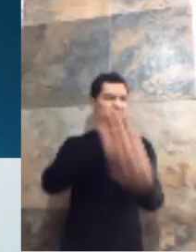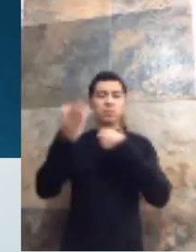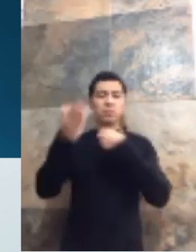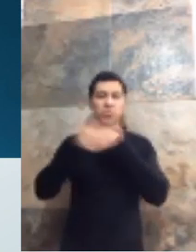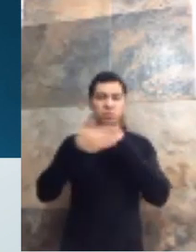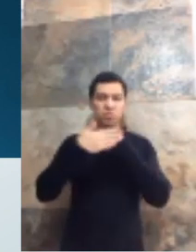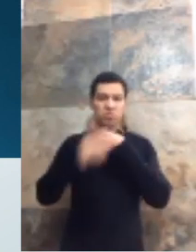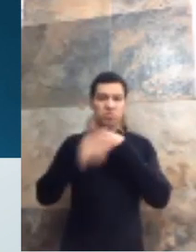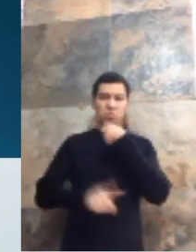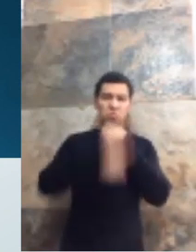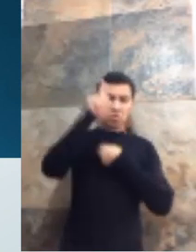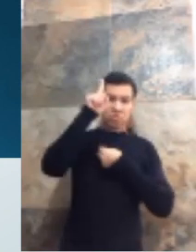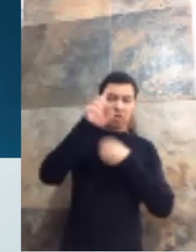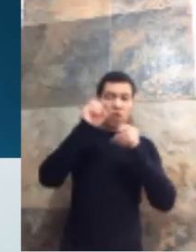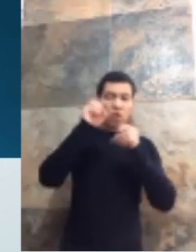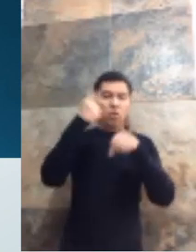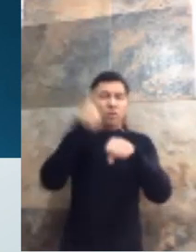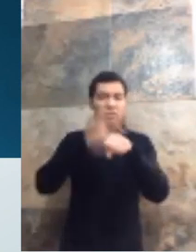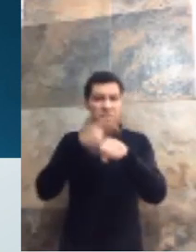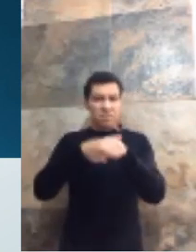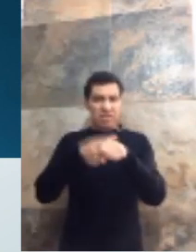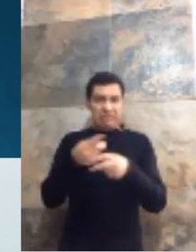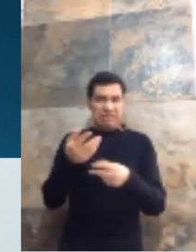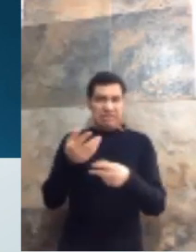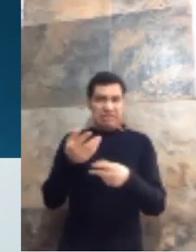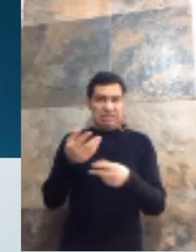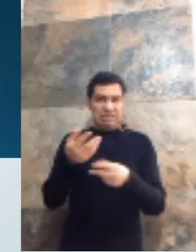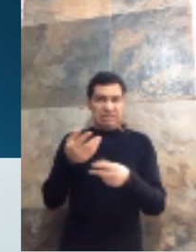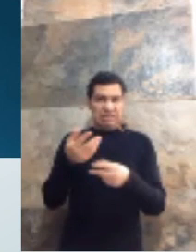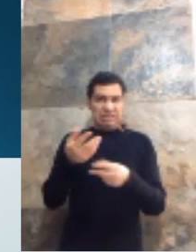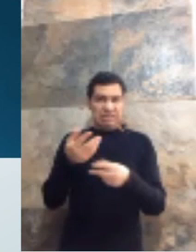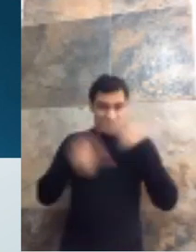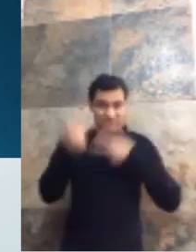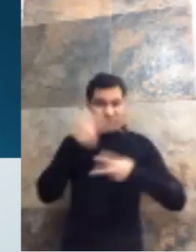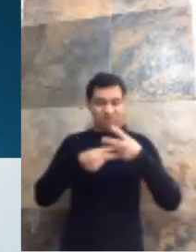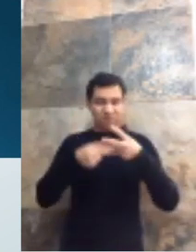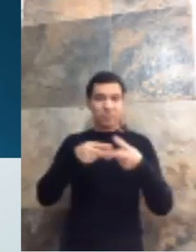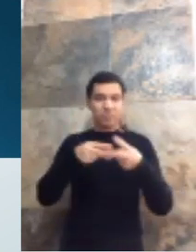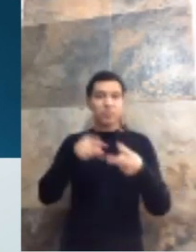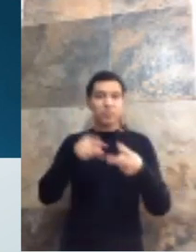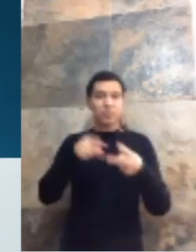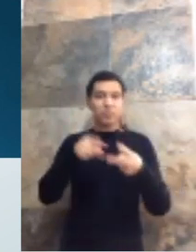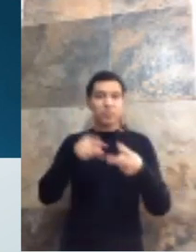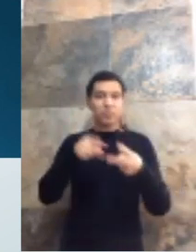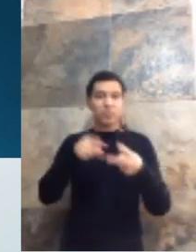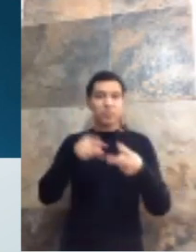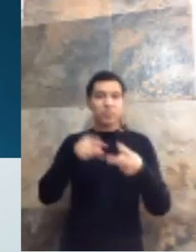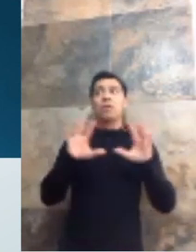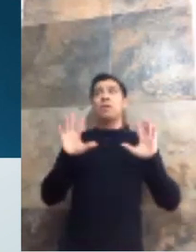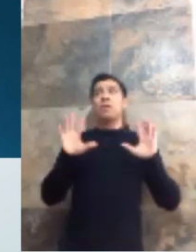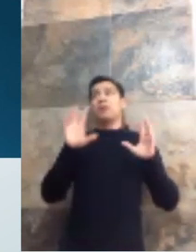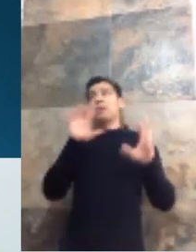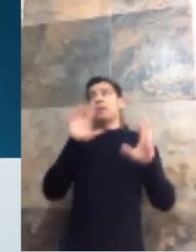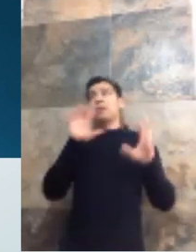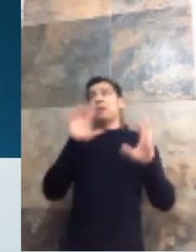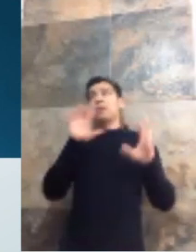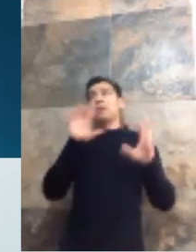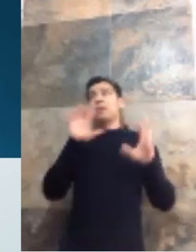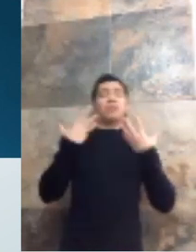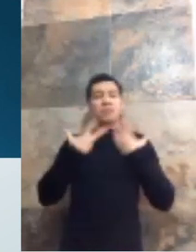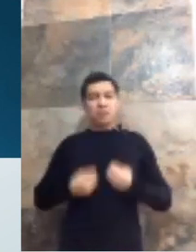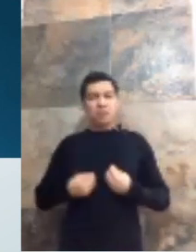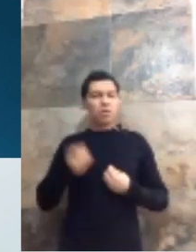dicho los epidemiólogos, es probable que vuelva a pasar. Bueno, si ya pasó 3 o 4 veces, ¿por qué no va a pasar una quinta o una sexta? Pero